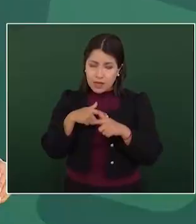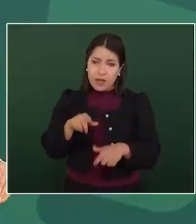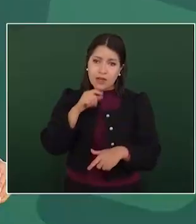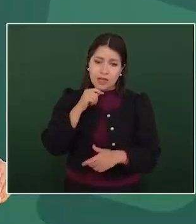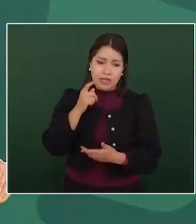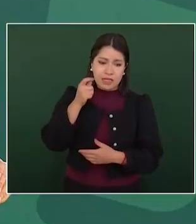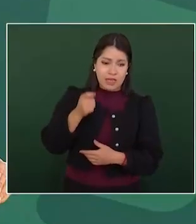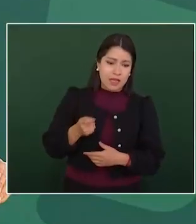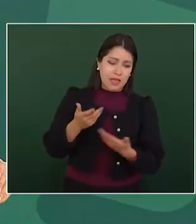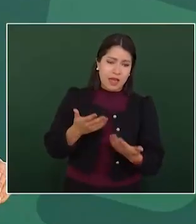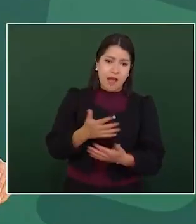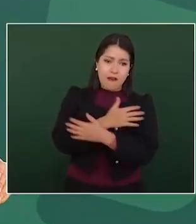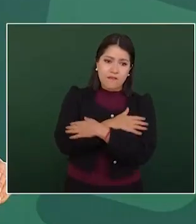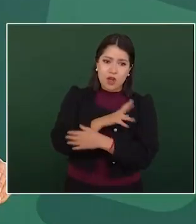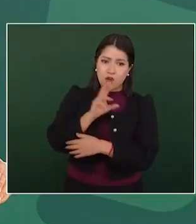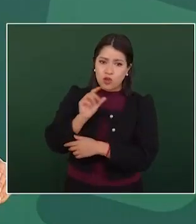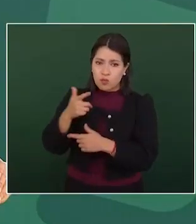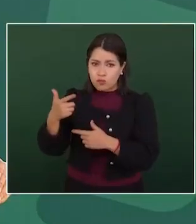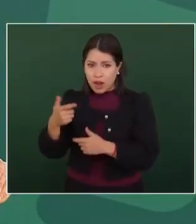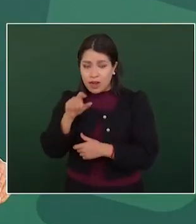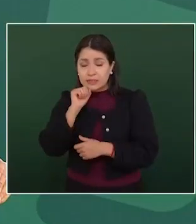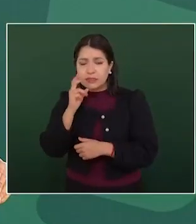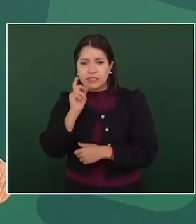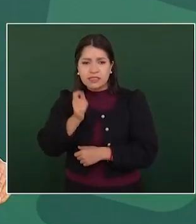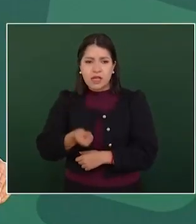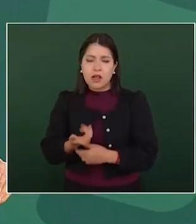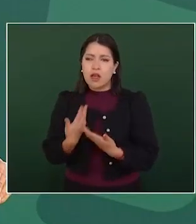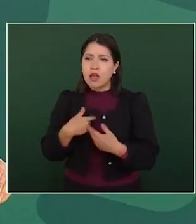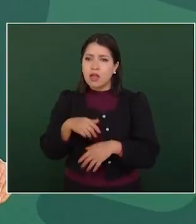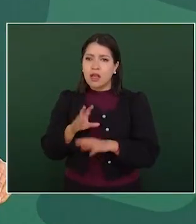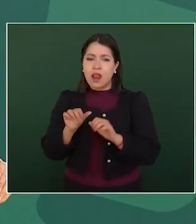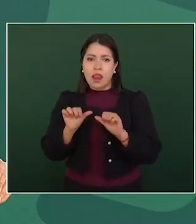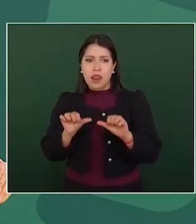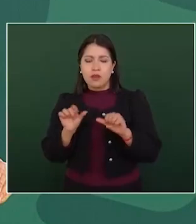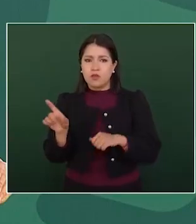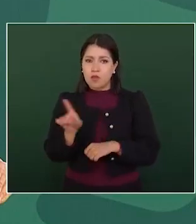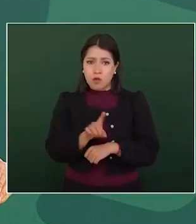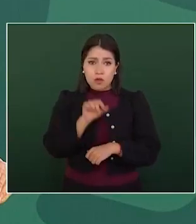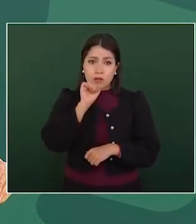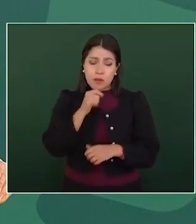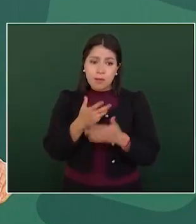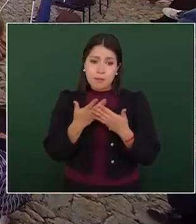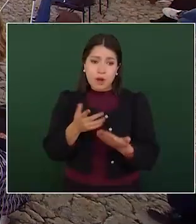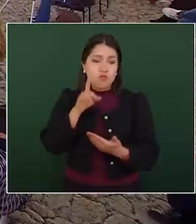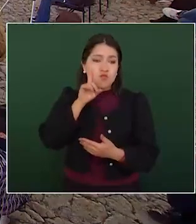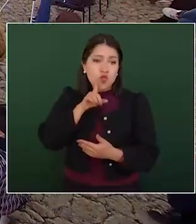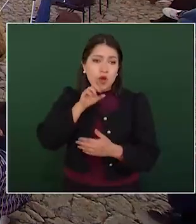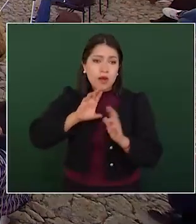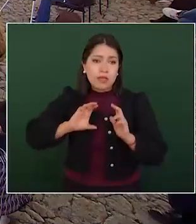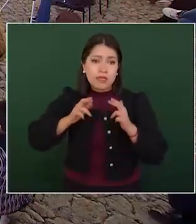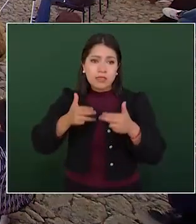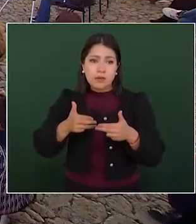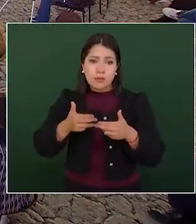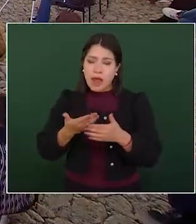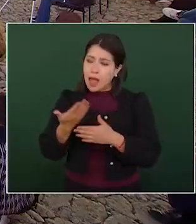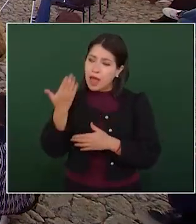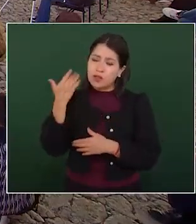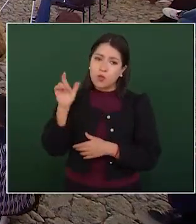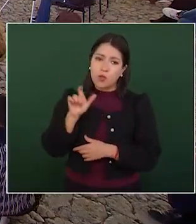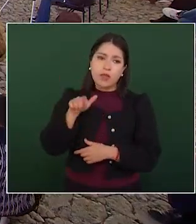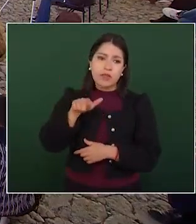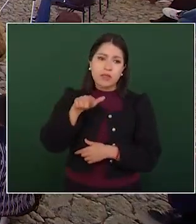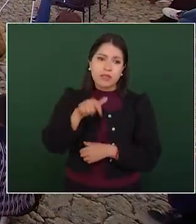quiere decir que estemos cruzados de brazos. La ingeniera chapaneca que a los 27 años se fue a defender